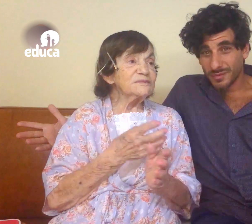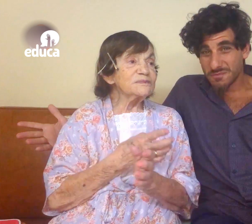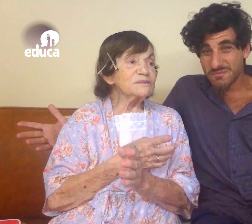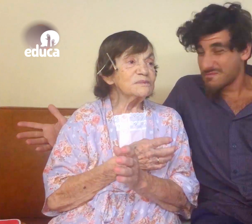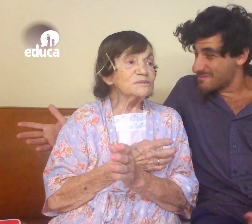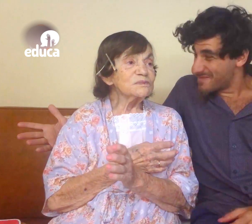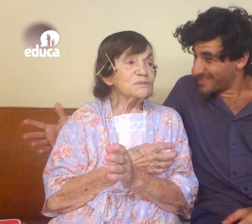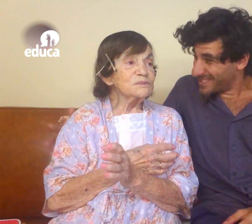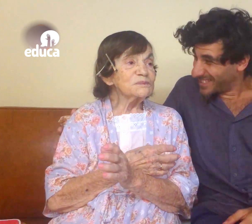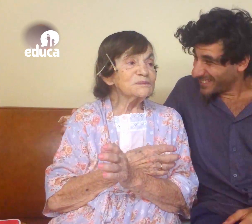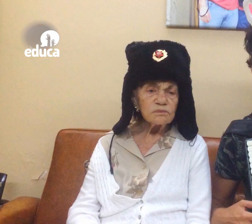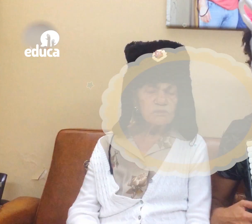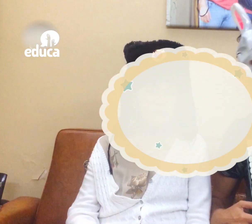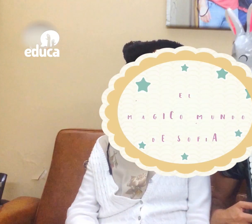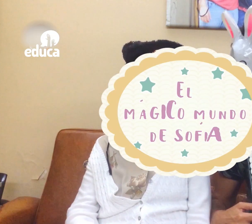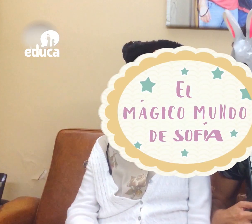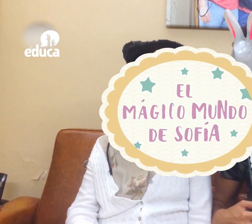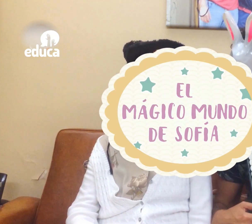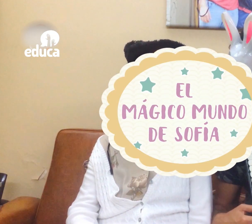cabeza